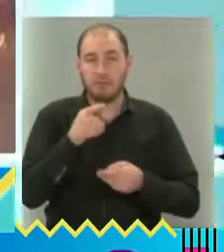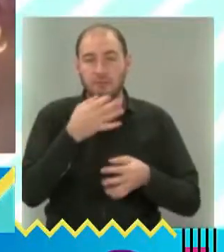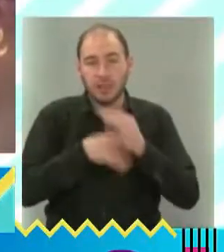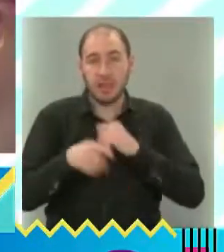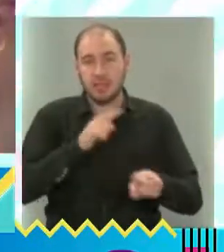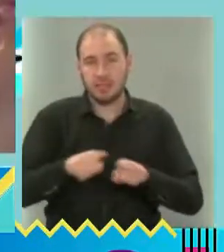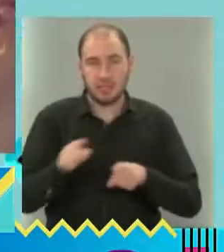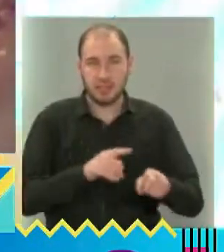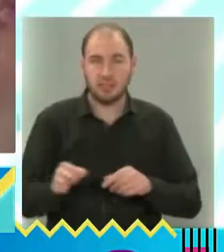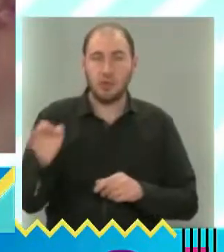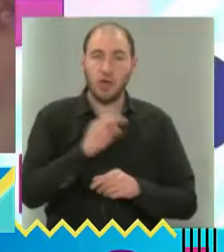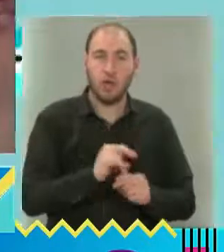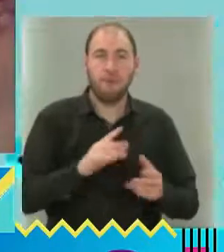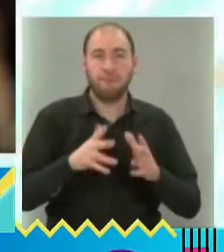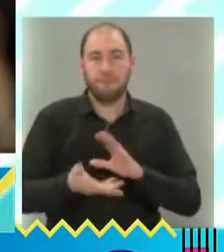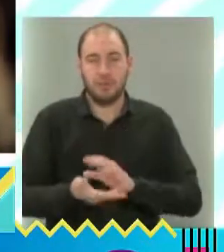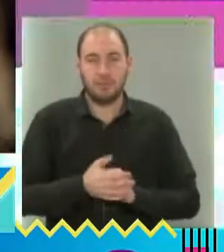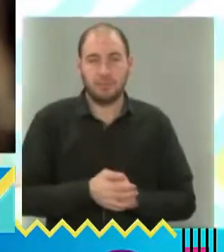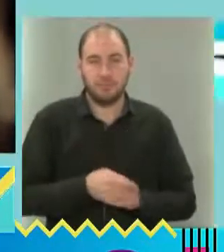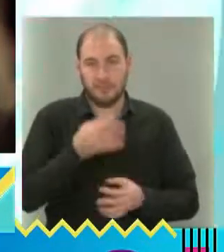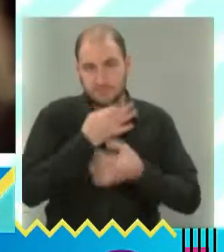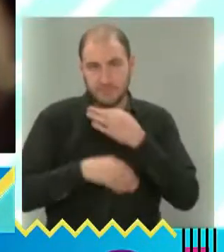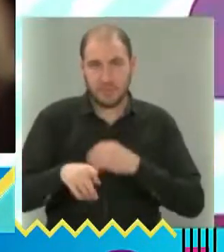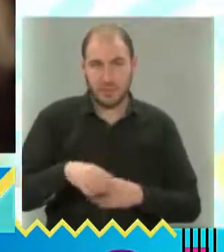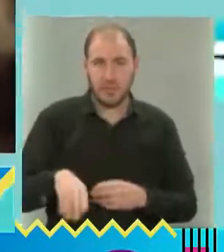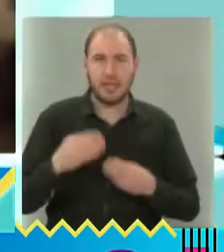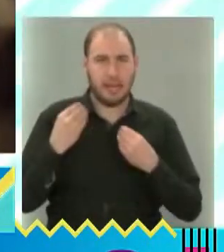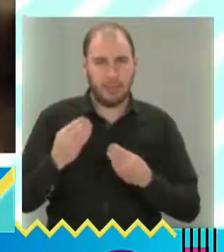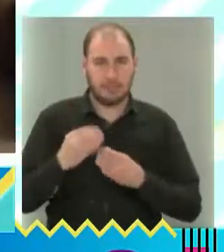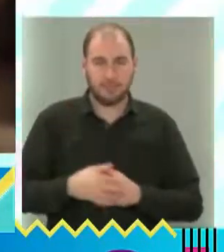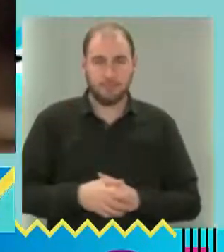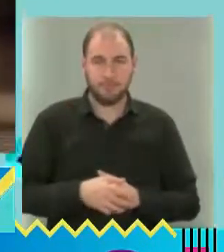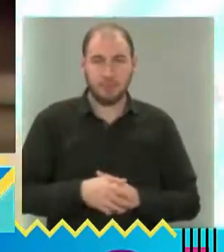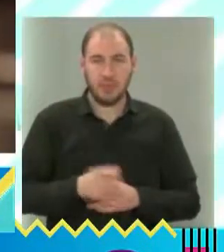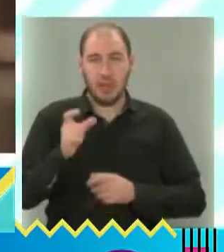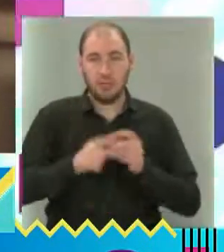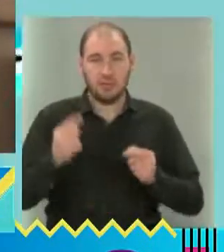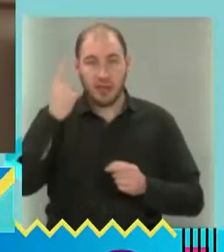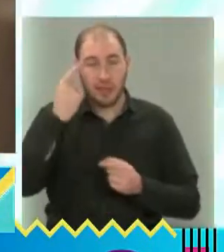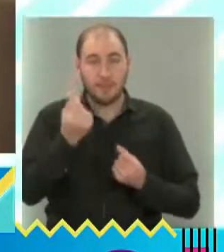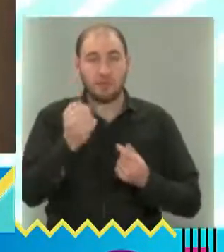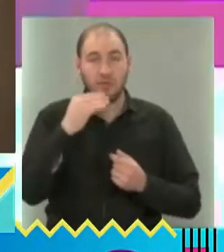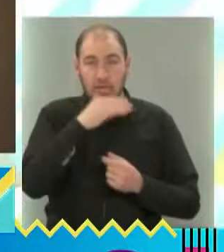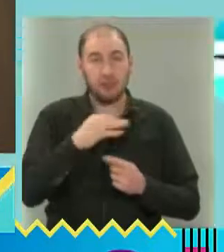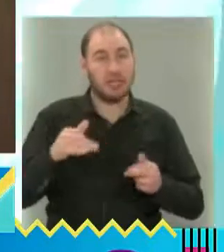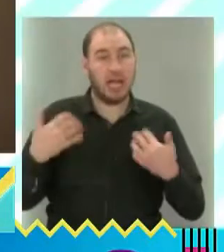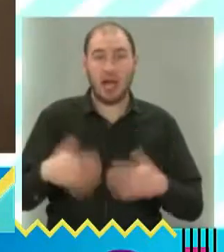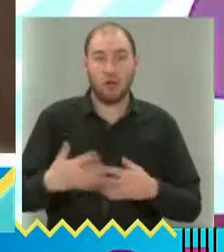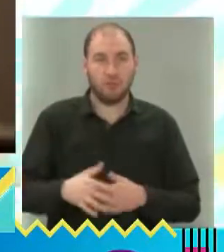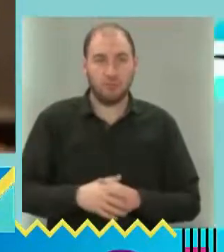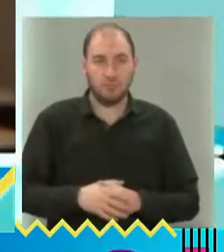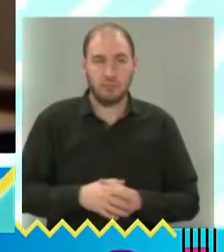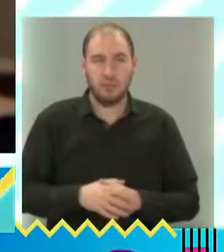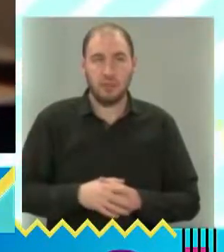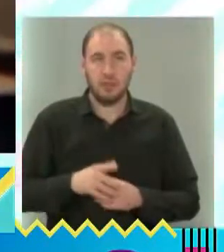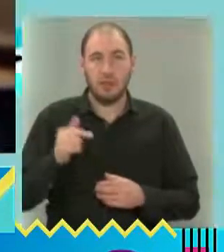online o alguna forma de llegar. ¿Qué le pasa? La gente considera que el precio del vino es caro, y es